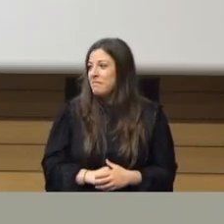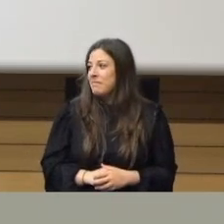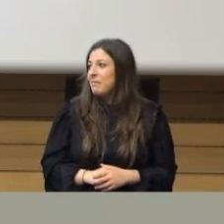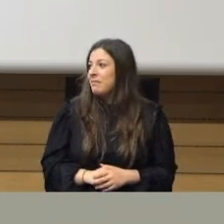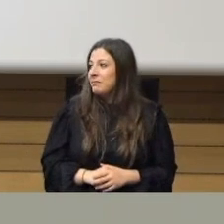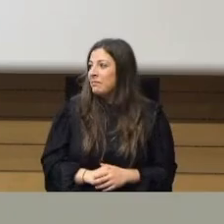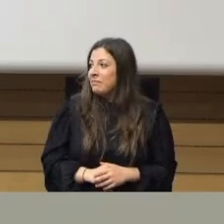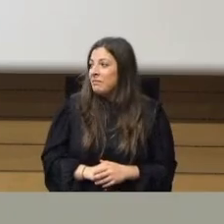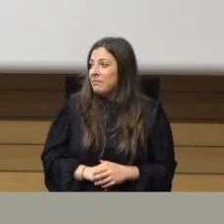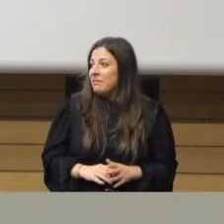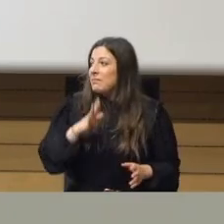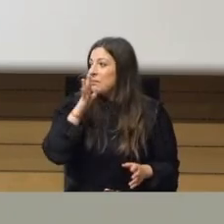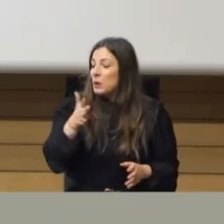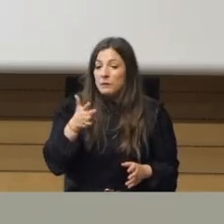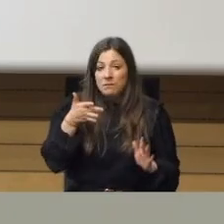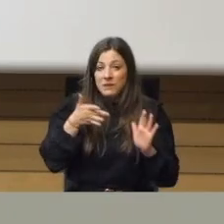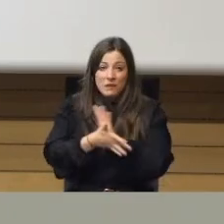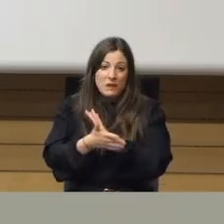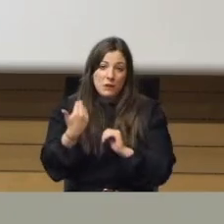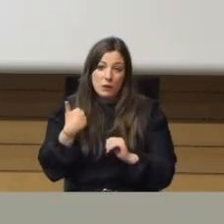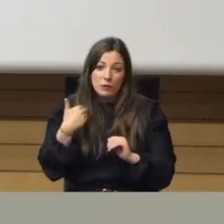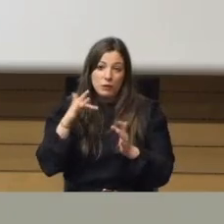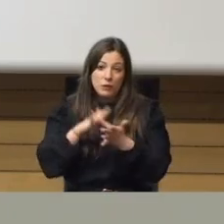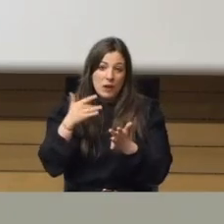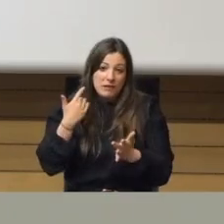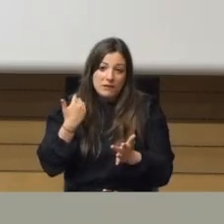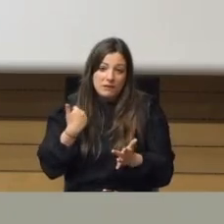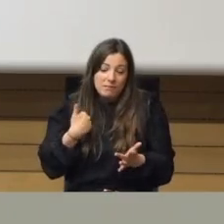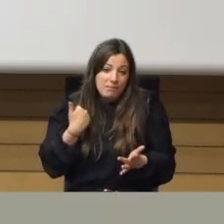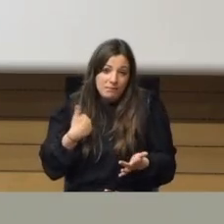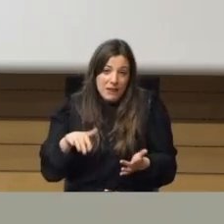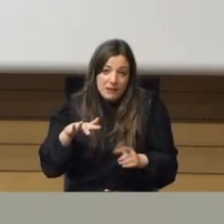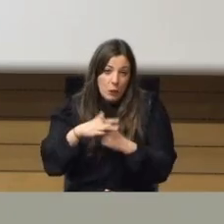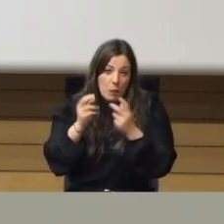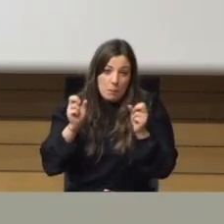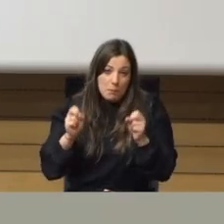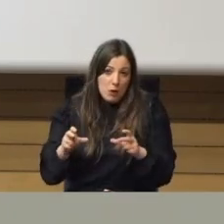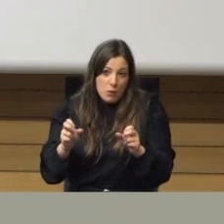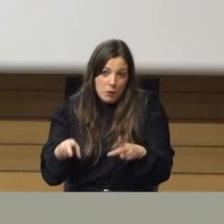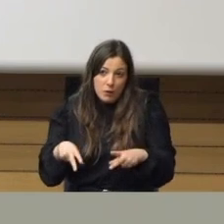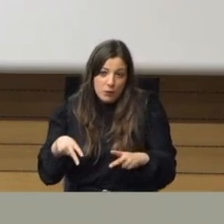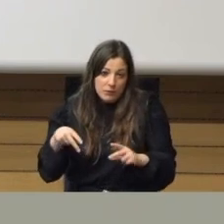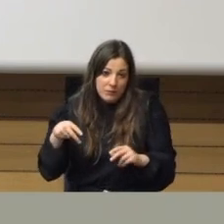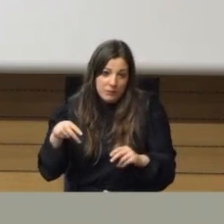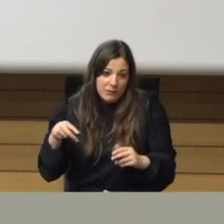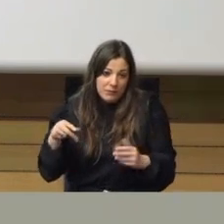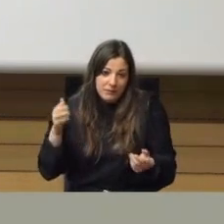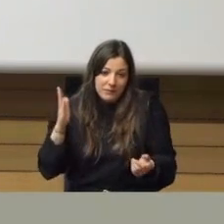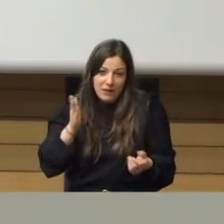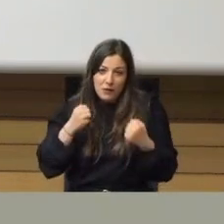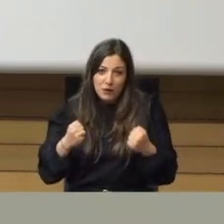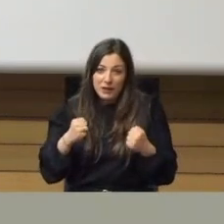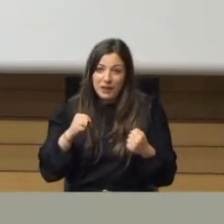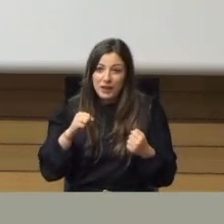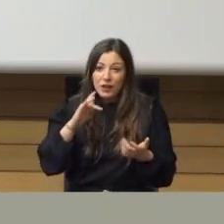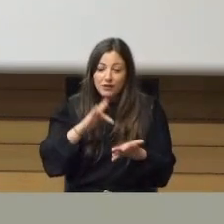Porque es el tocar fondo. En drogas, hasta que no tocas fondo, no reconoces que tienes un problema, no